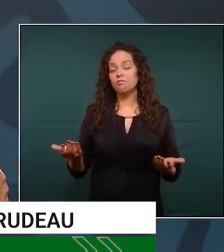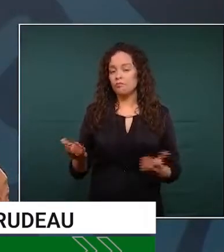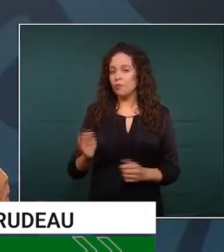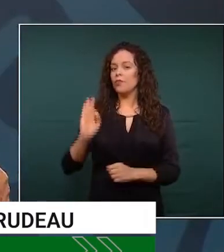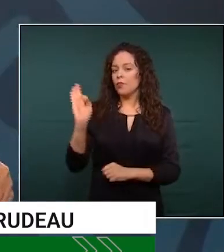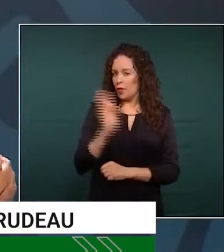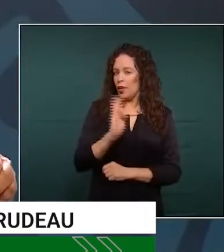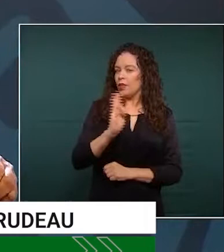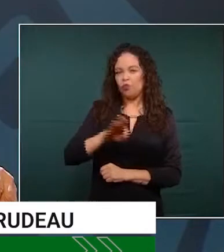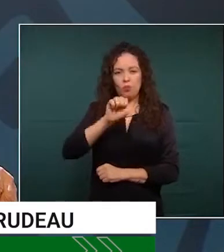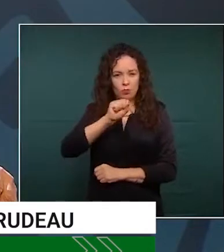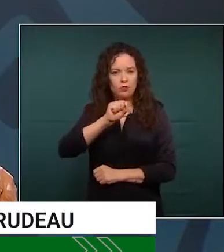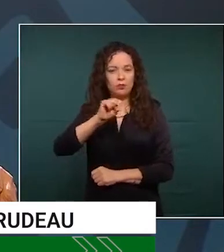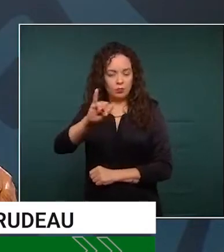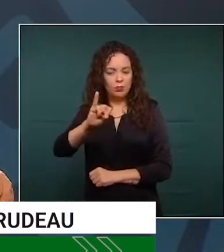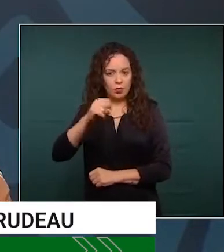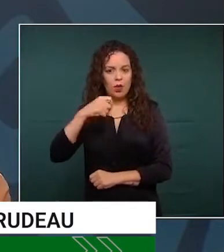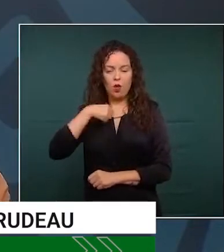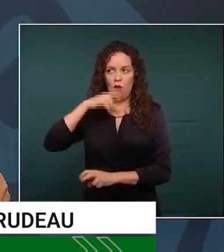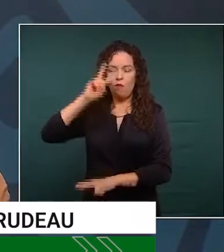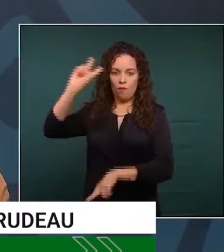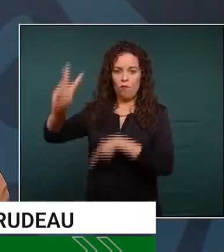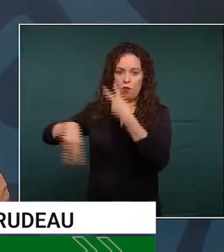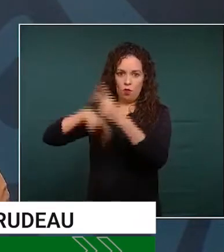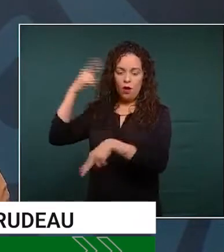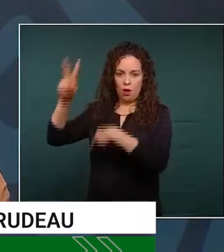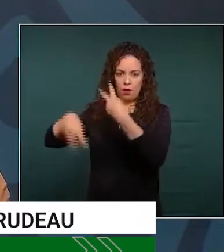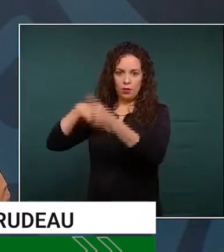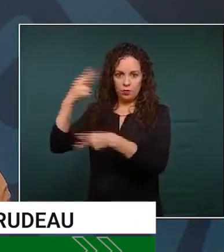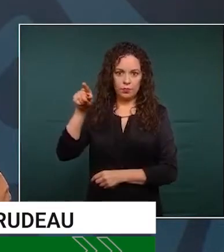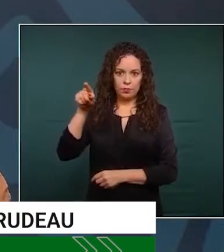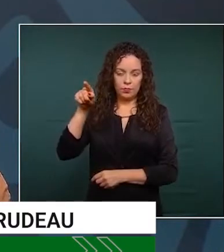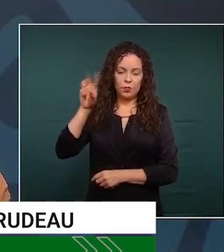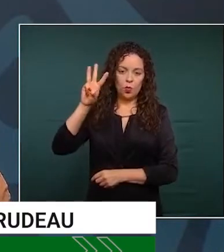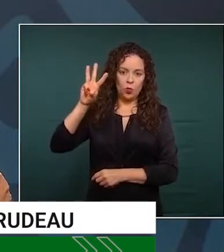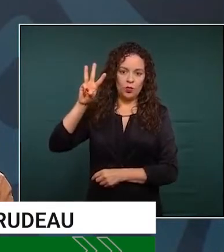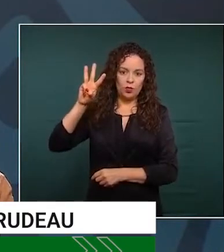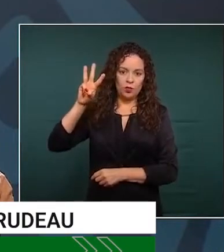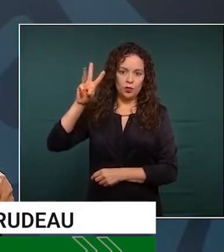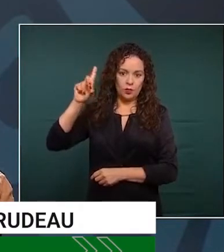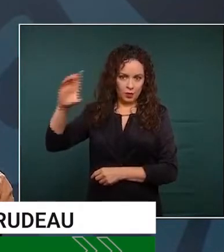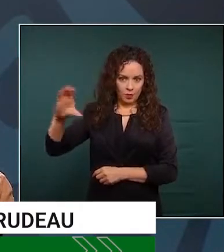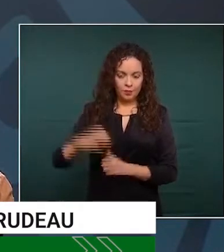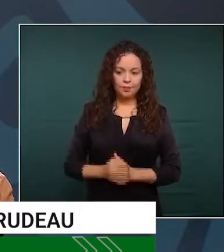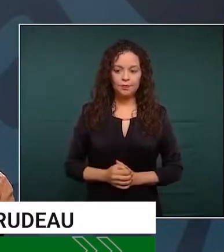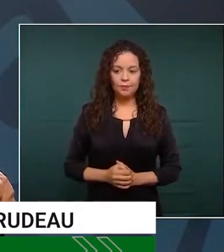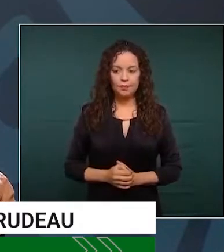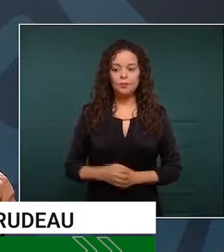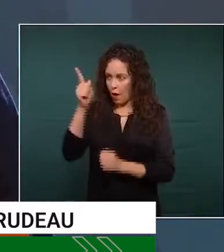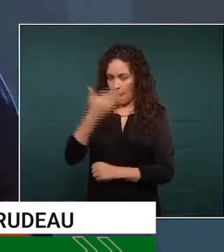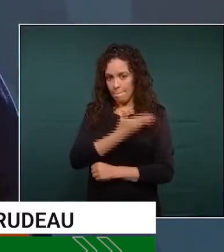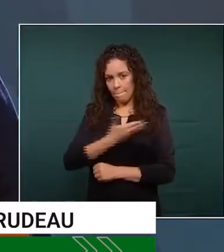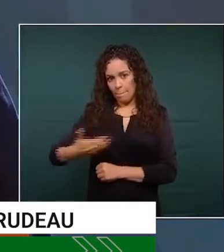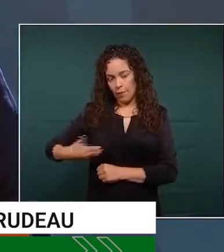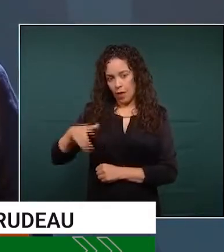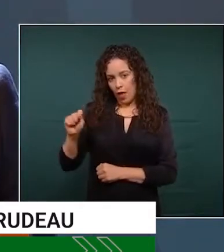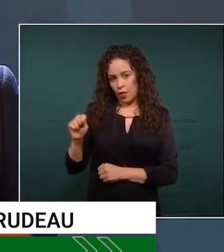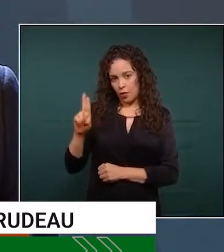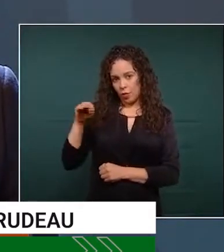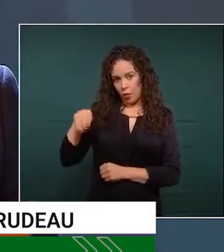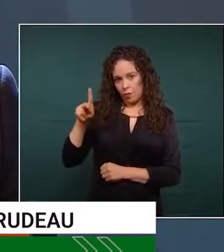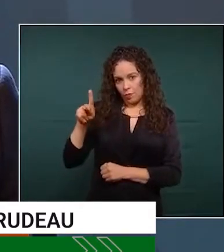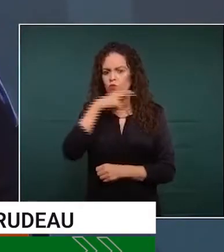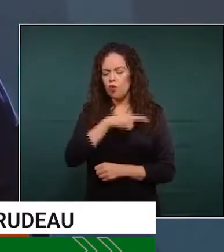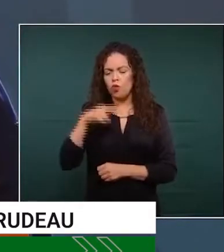que vaya a Washington y me reúna con el presidente Trump. Y va a ser